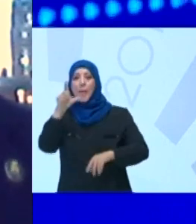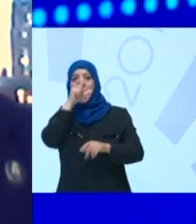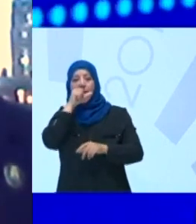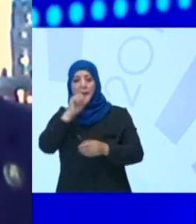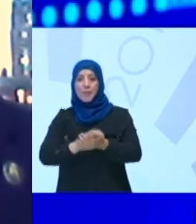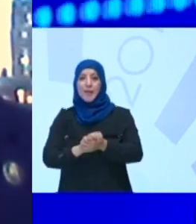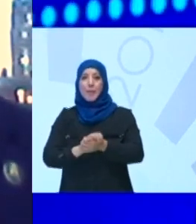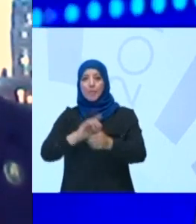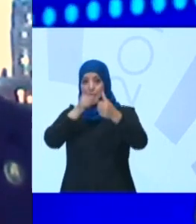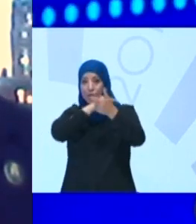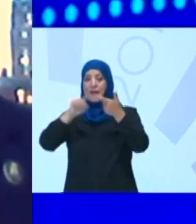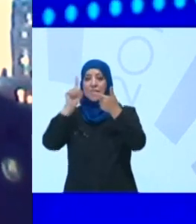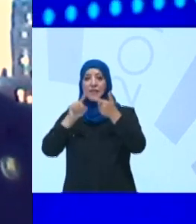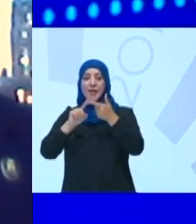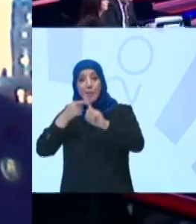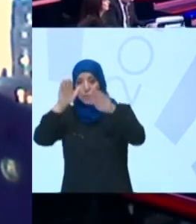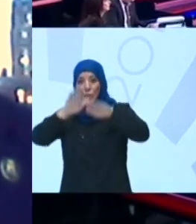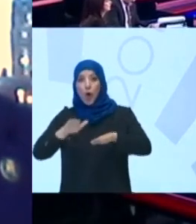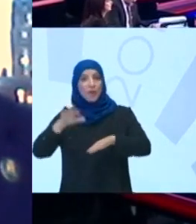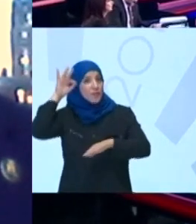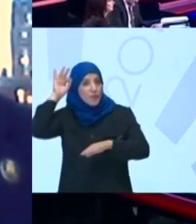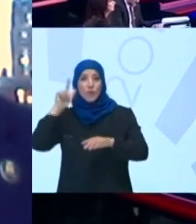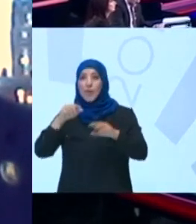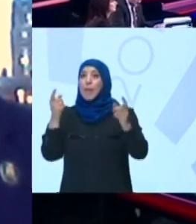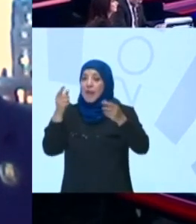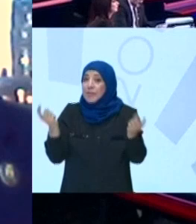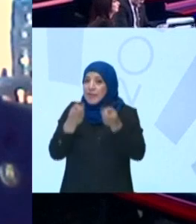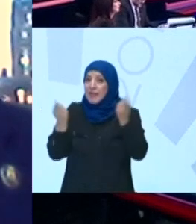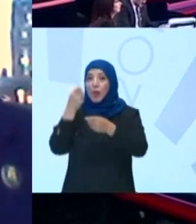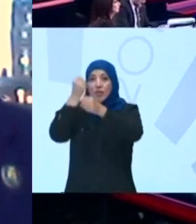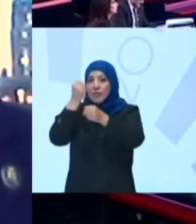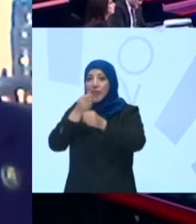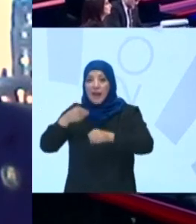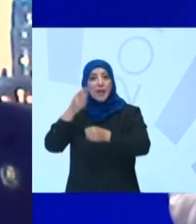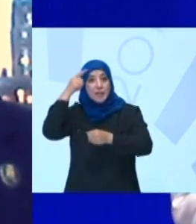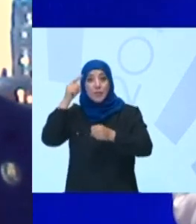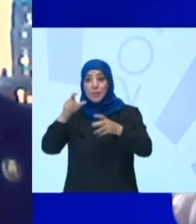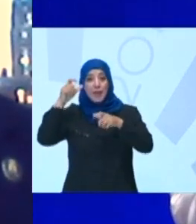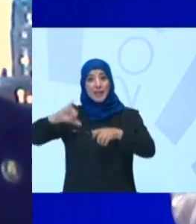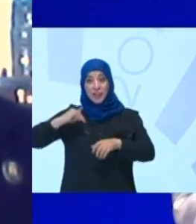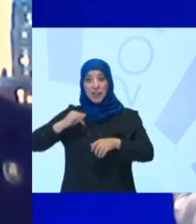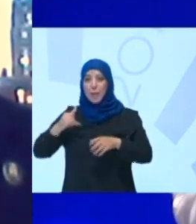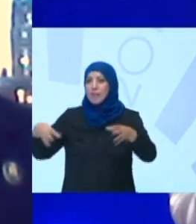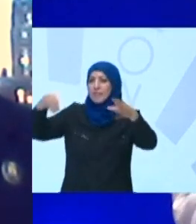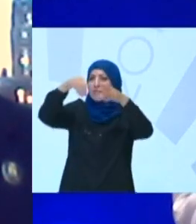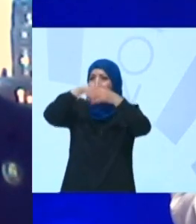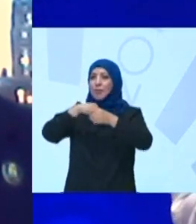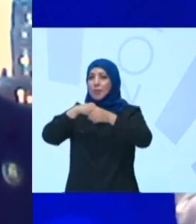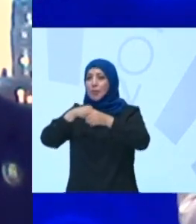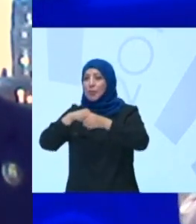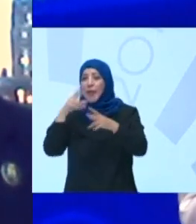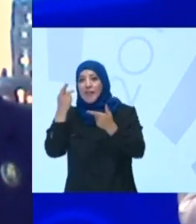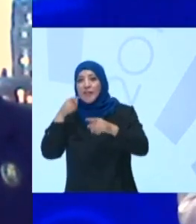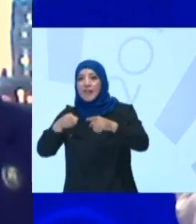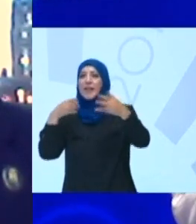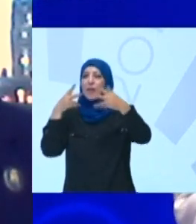que va a concentrar más votos, pero en esta primera vuelta yo creo que no va a haber un ganador claro. Seguramente, Sí.